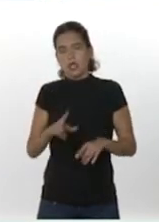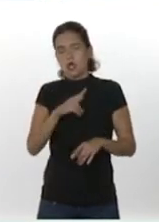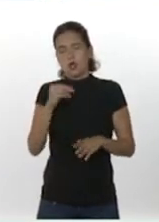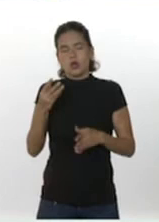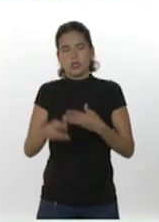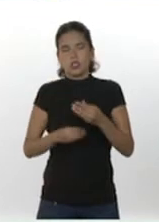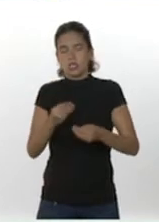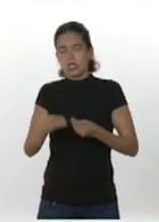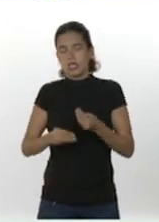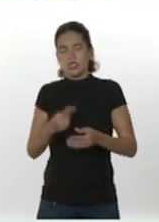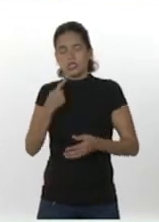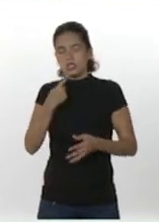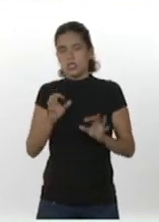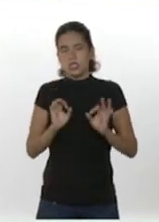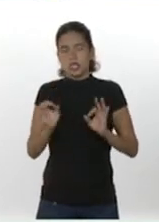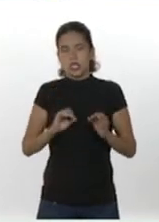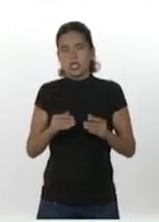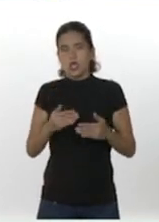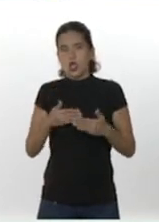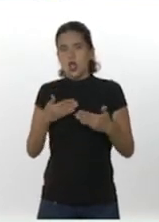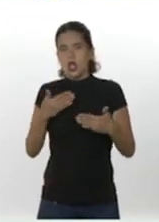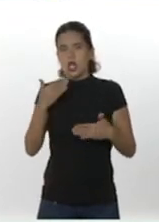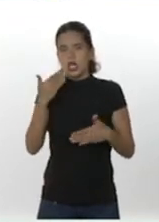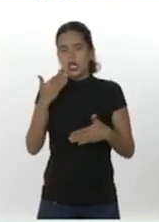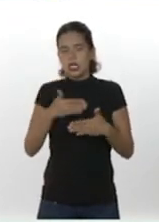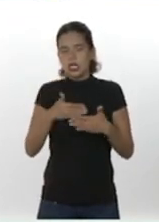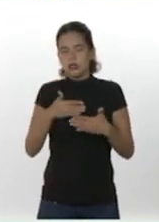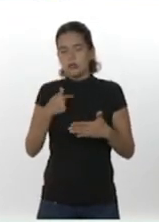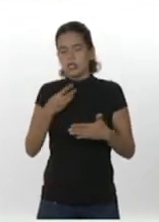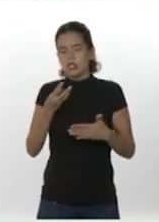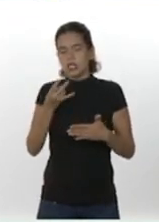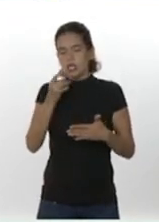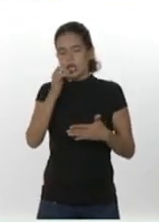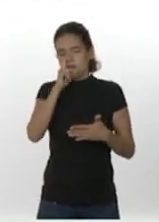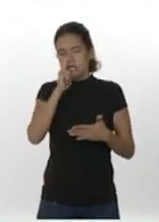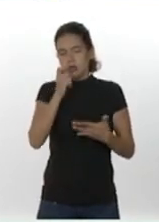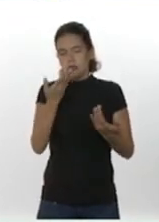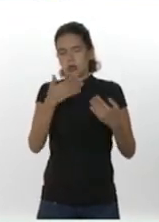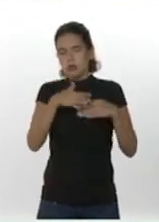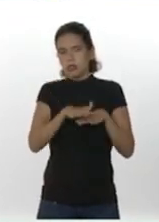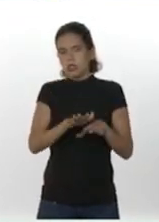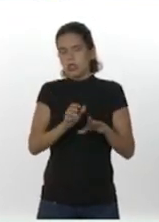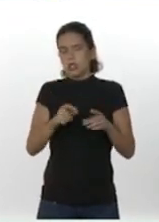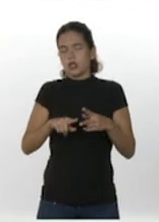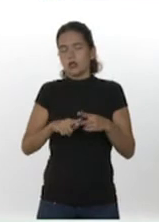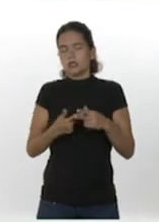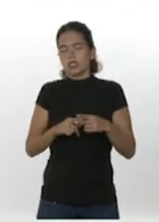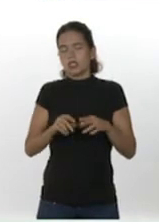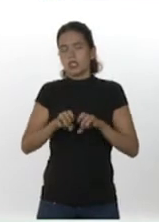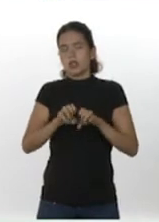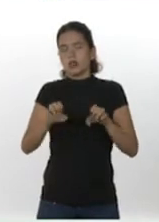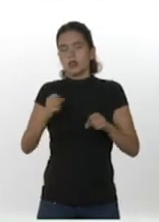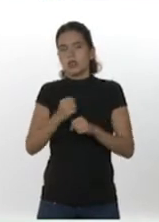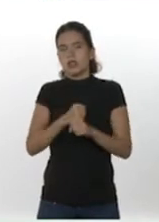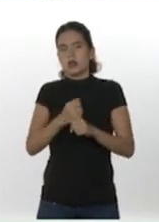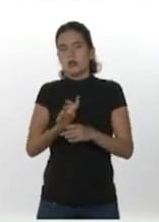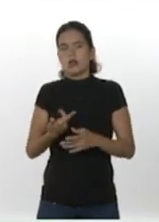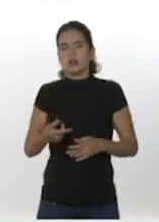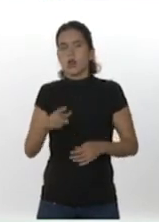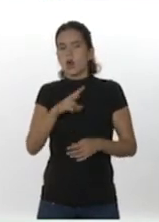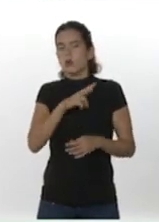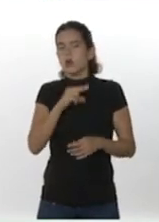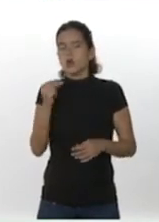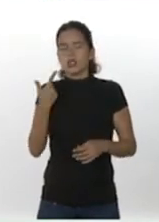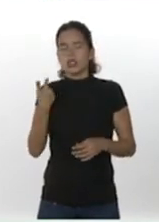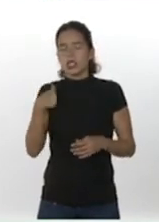parte mención alguna de un límite de edad para estar o para incorporarse a lo que es un taller de educación laboral. Entonces, como no tenemos